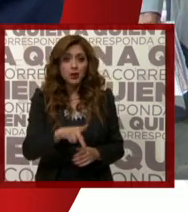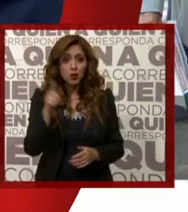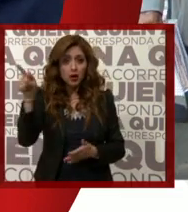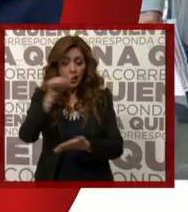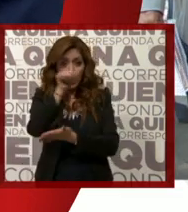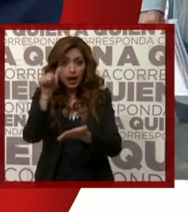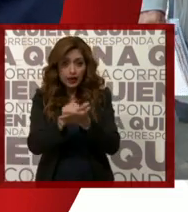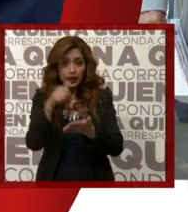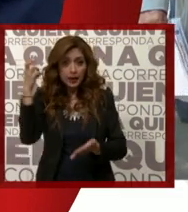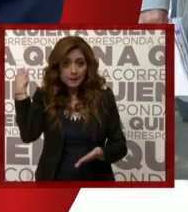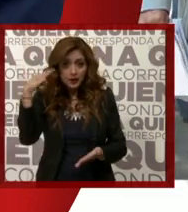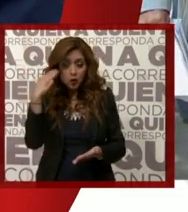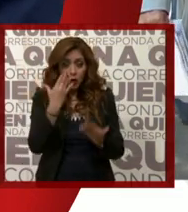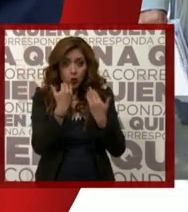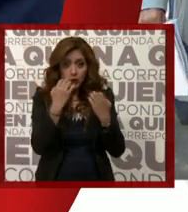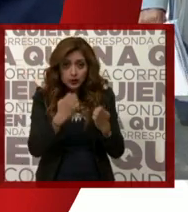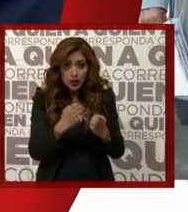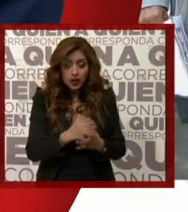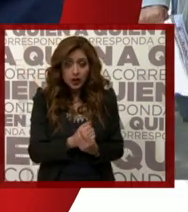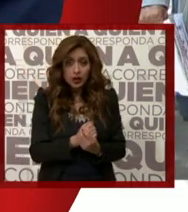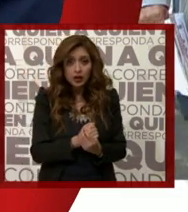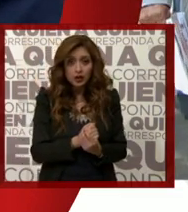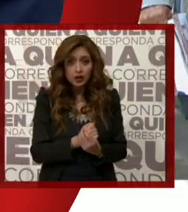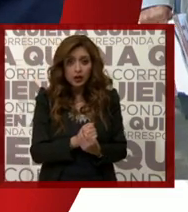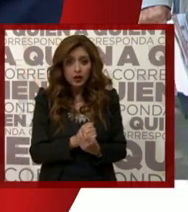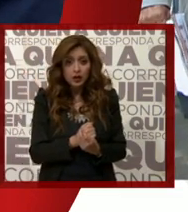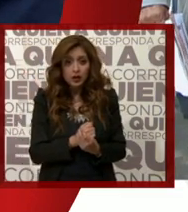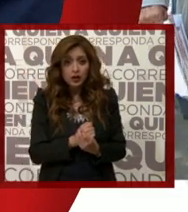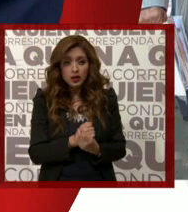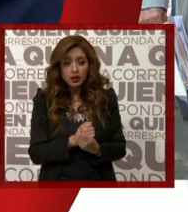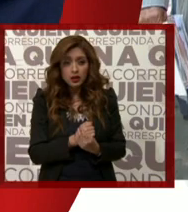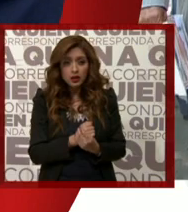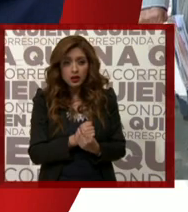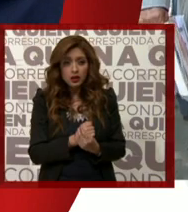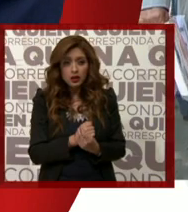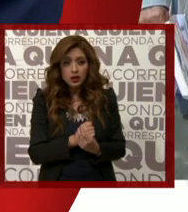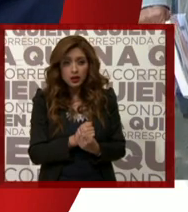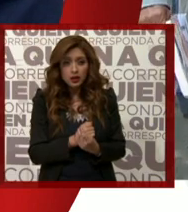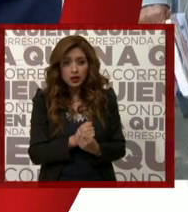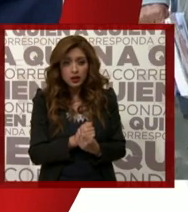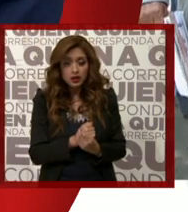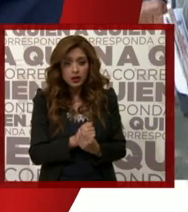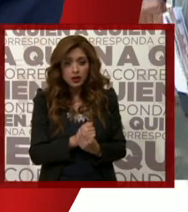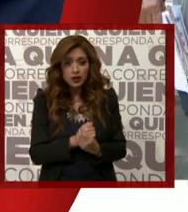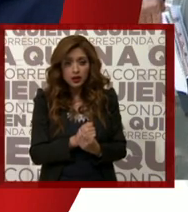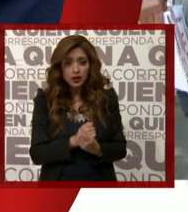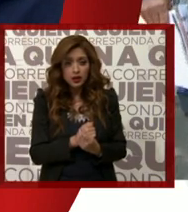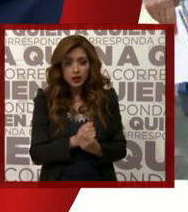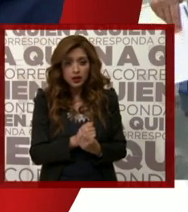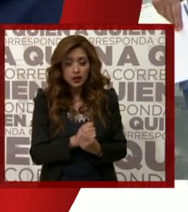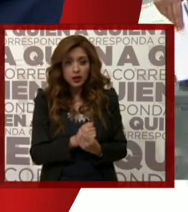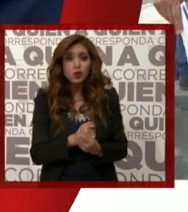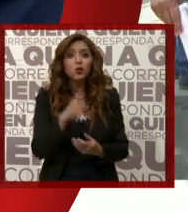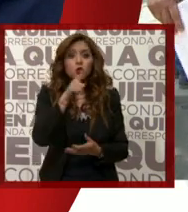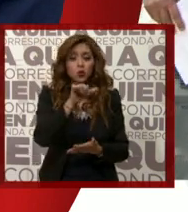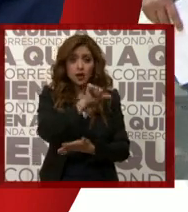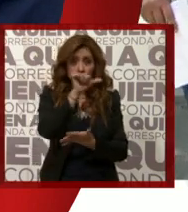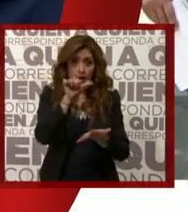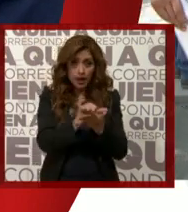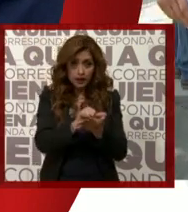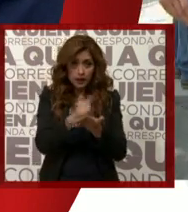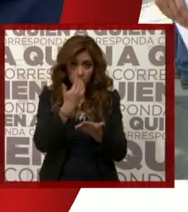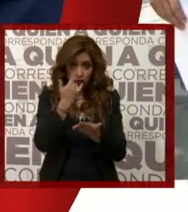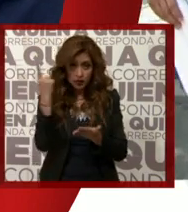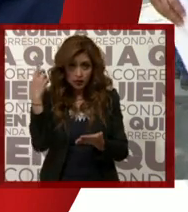donde naciste? No lo escuché. Ana, pregunta tú. Que si no encontraban su acta de nacimiento en